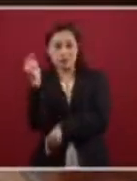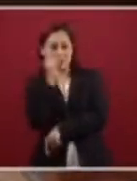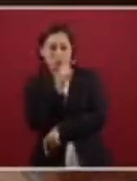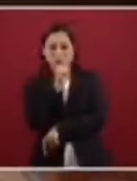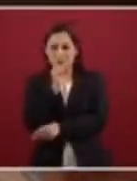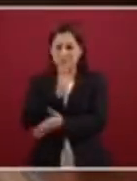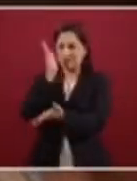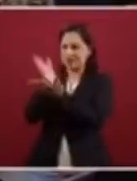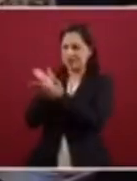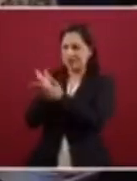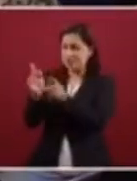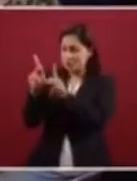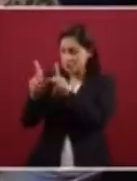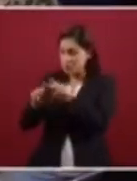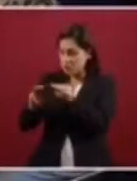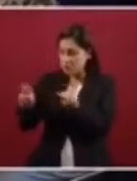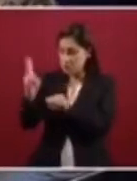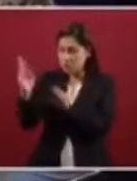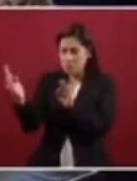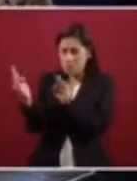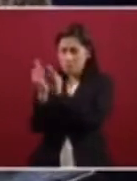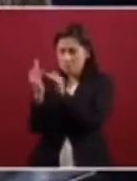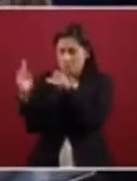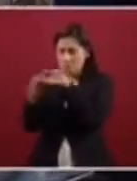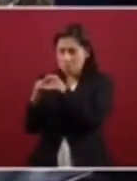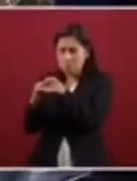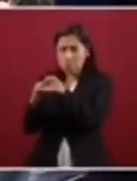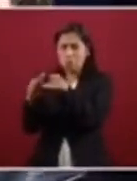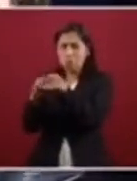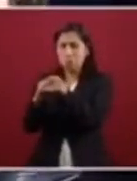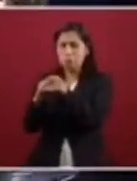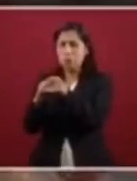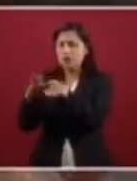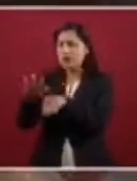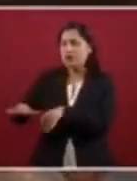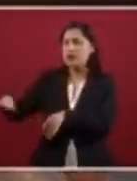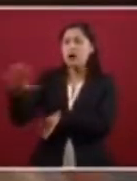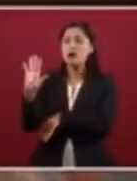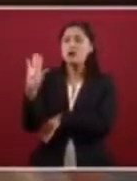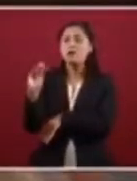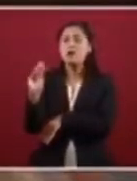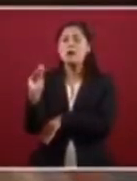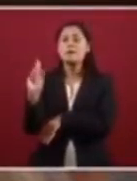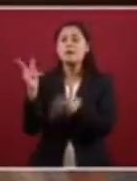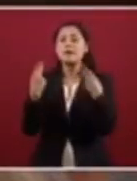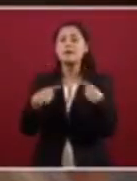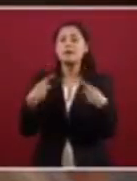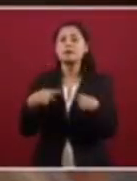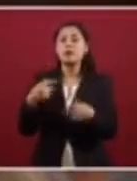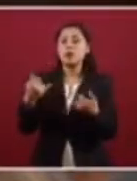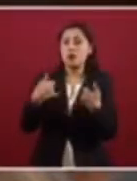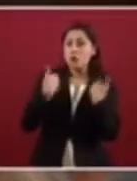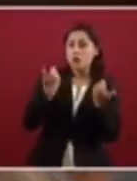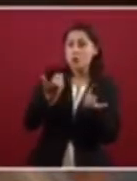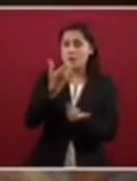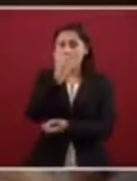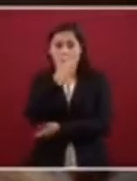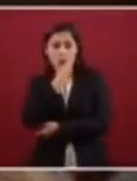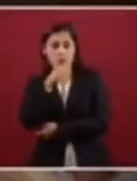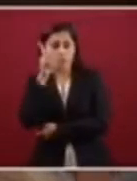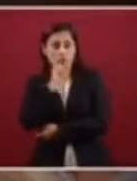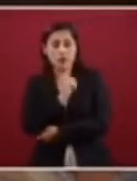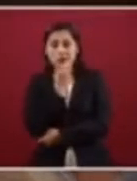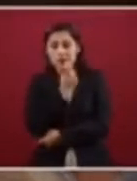dos creo que eran, está unas personas, más de 90 personas, entre niños, jóvenes, mujeres,